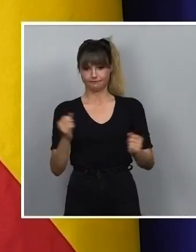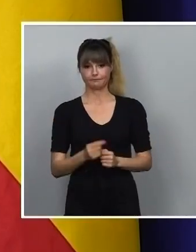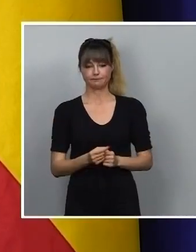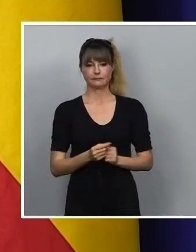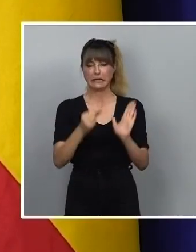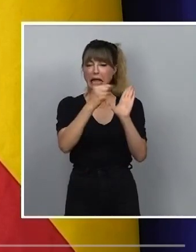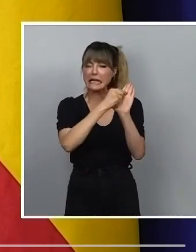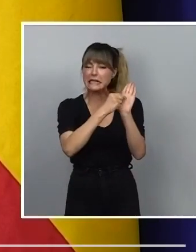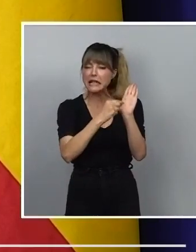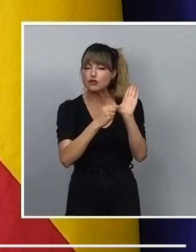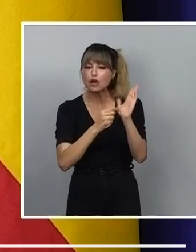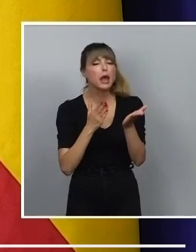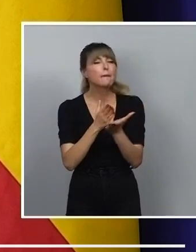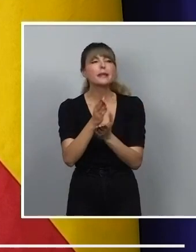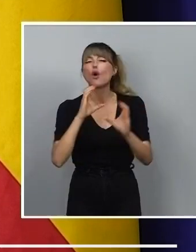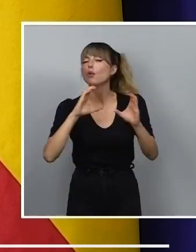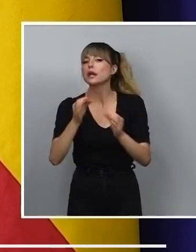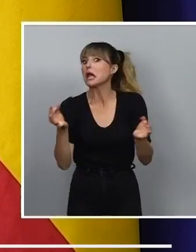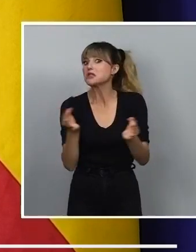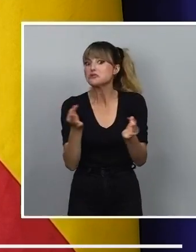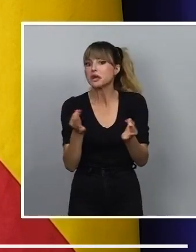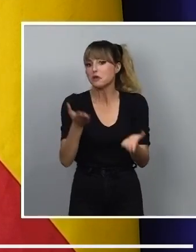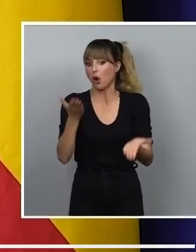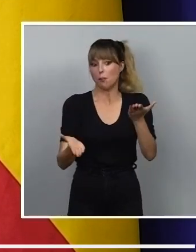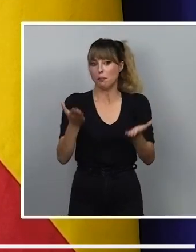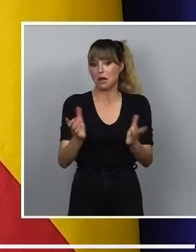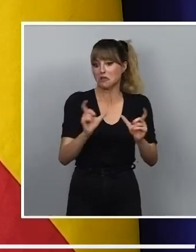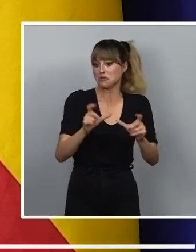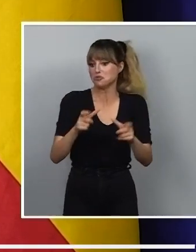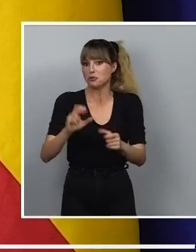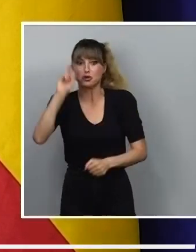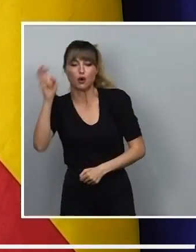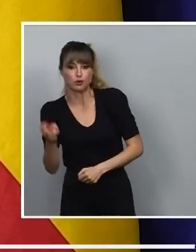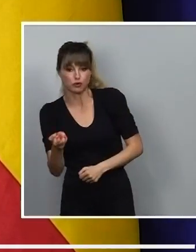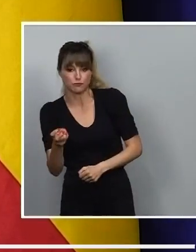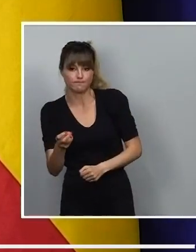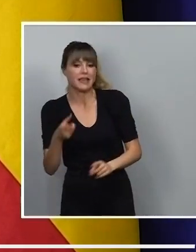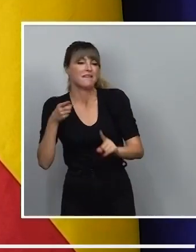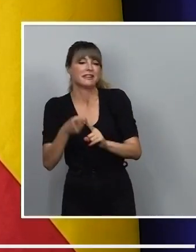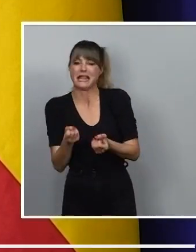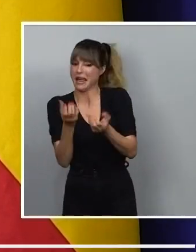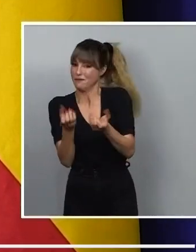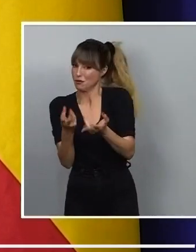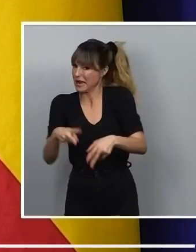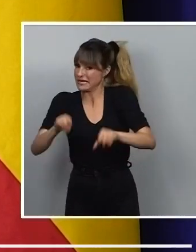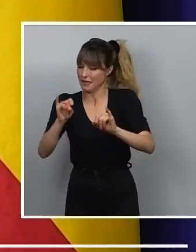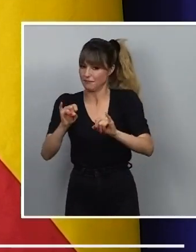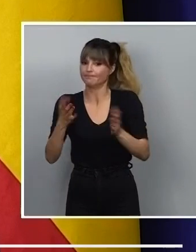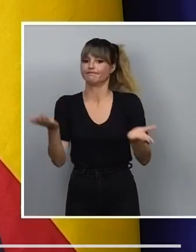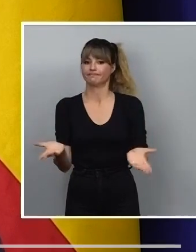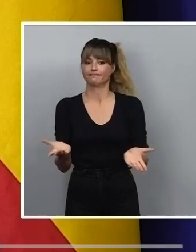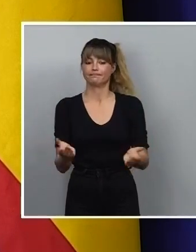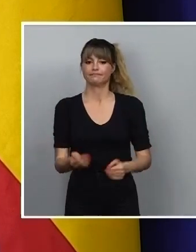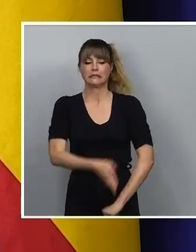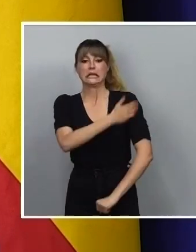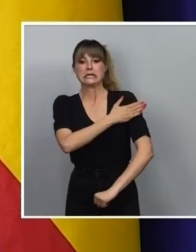criterios que definen Qué es un medio de comunicación frente a otras plataformas cuya finalidad no es informar Para ello se creará un registro de